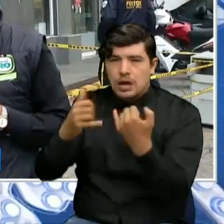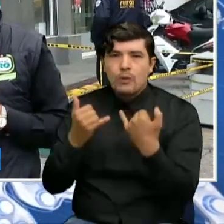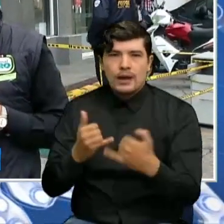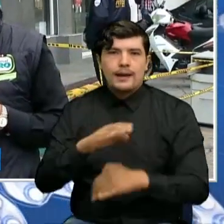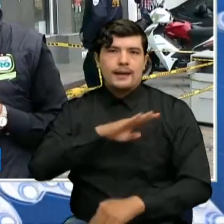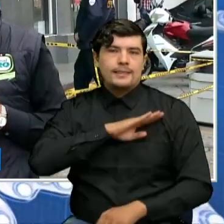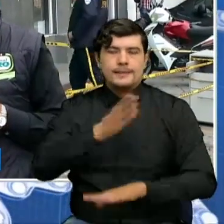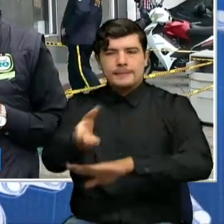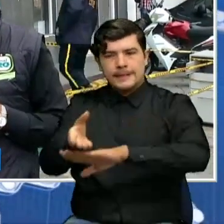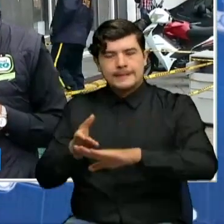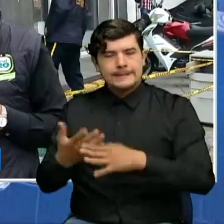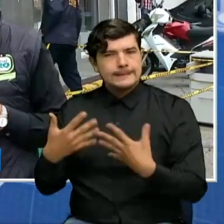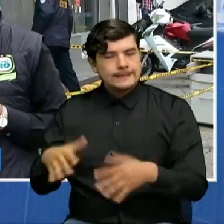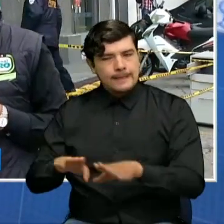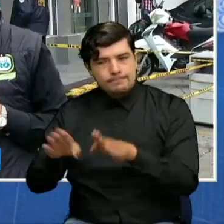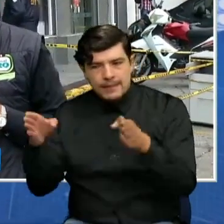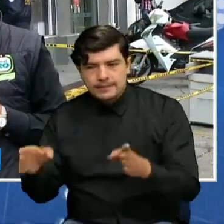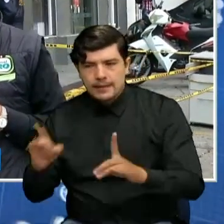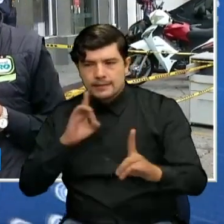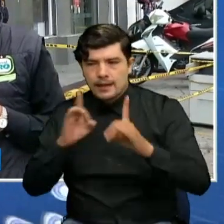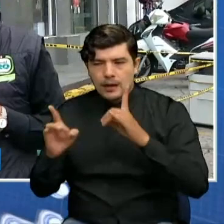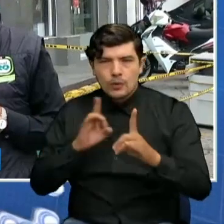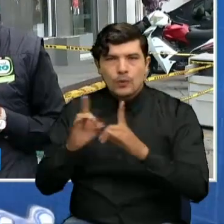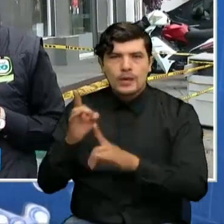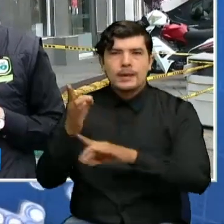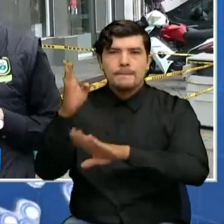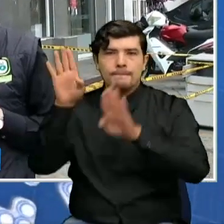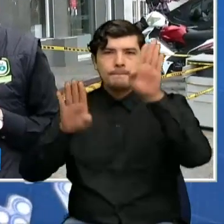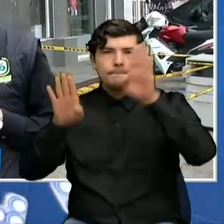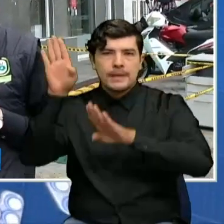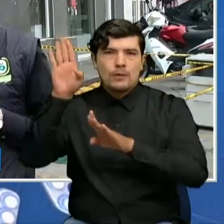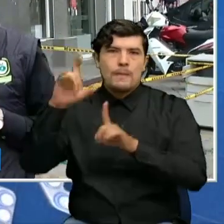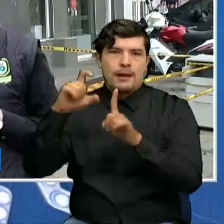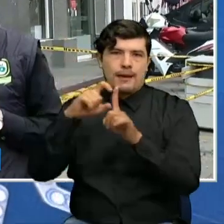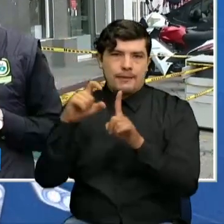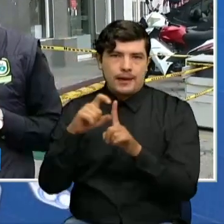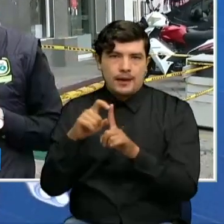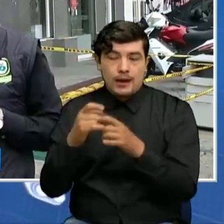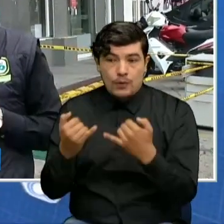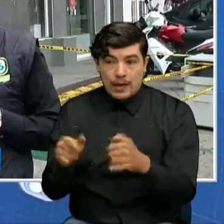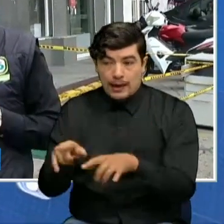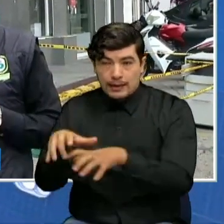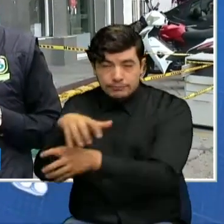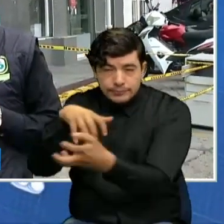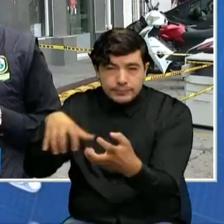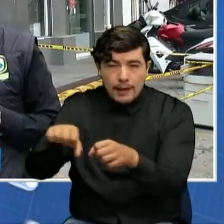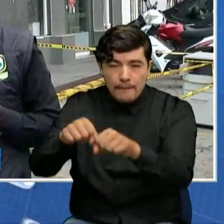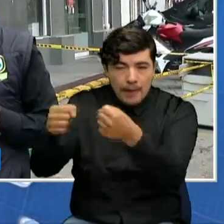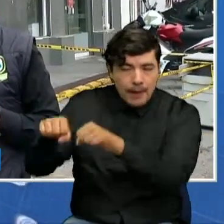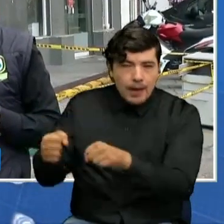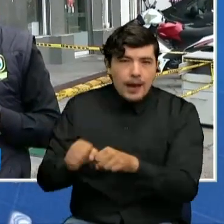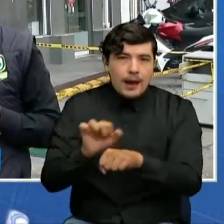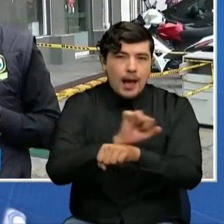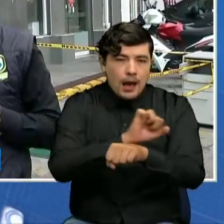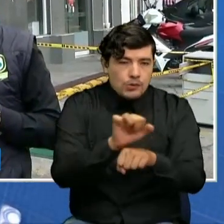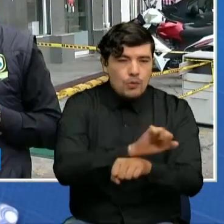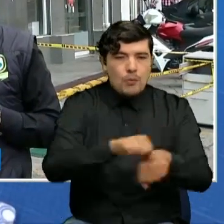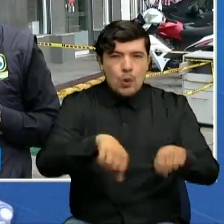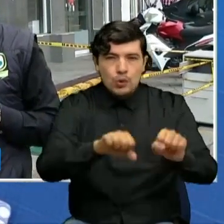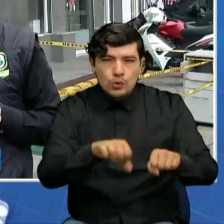los enfrentamientos dejaron un establecimiento comercial afectado y también una motocicleta y un vehículo particular. Usted tiene más detalles,